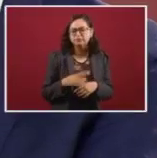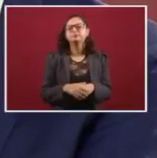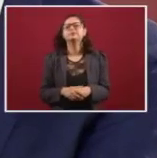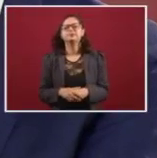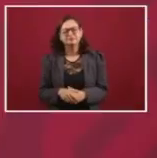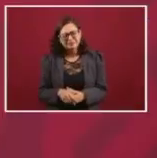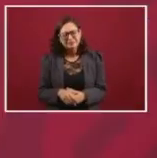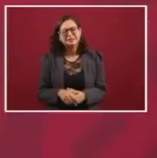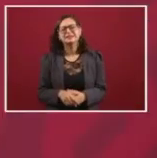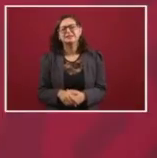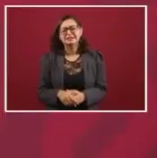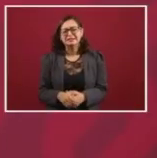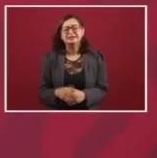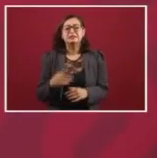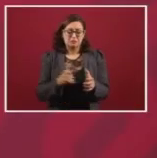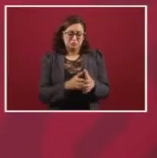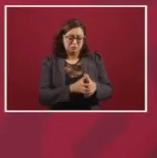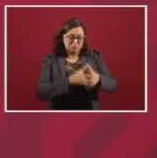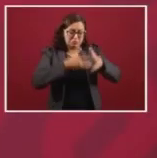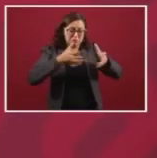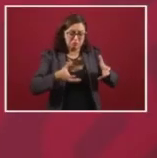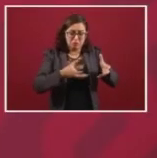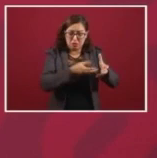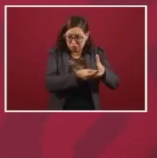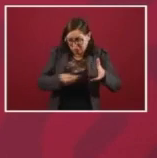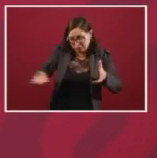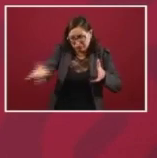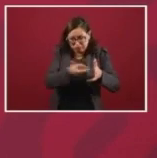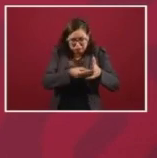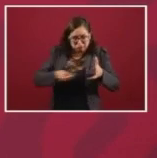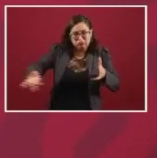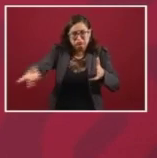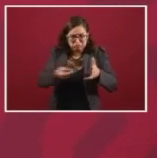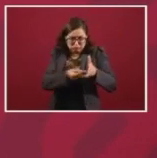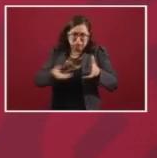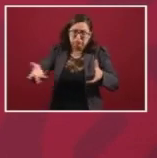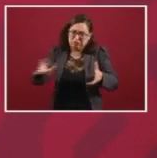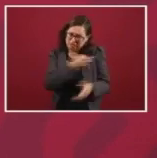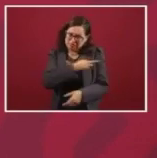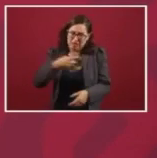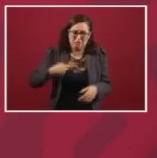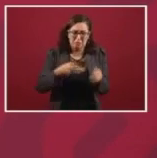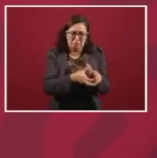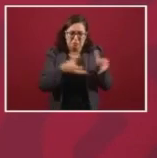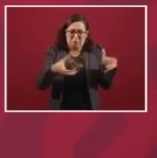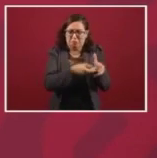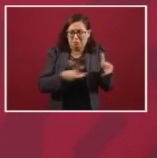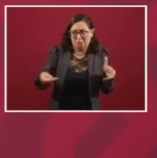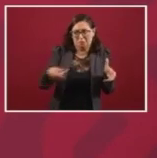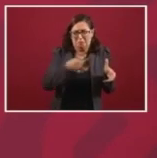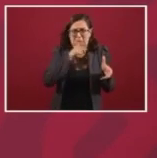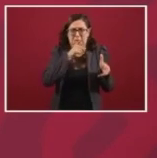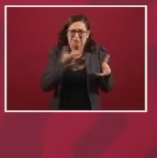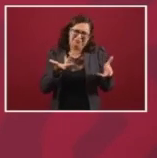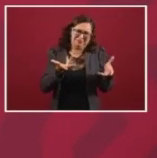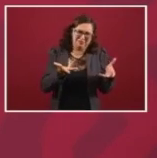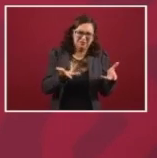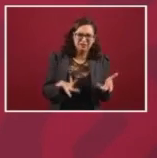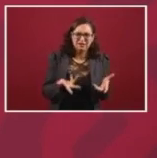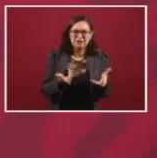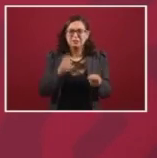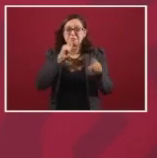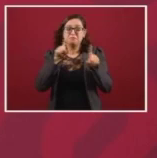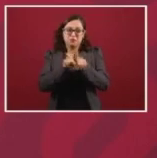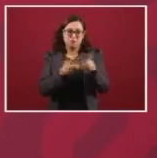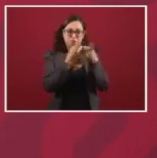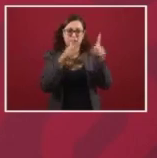implique distribución del ingreso. Por supuesto. Sí, implique también desarrollo